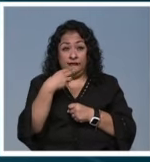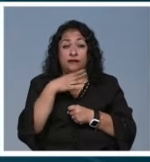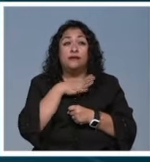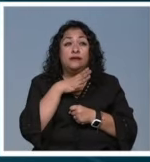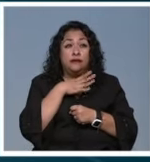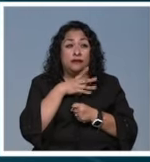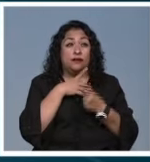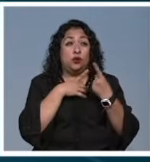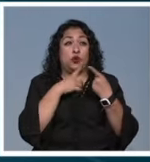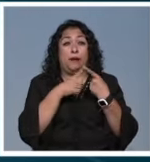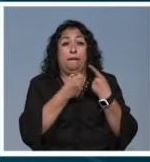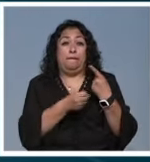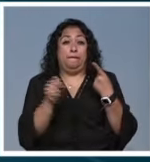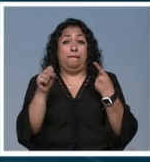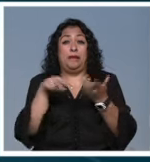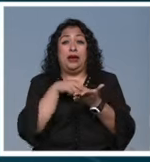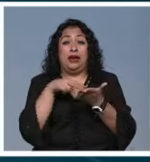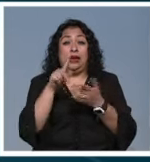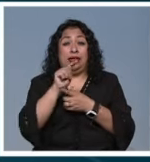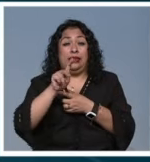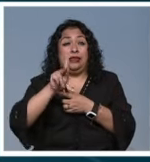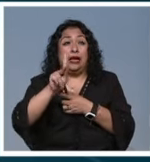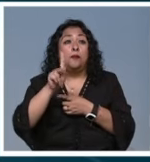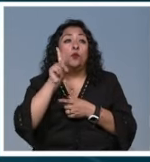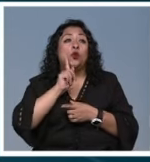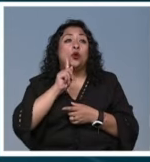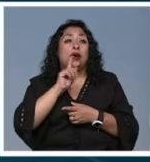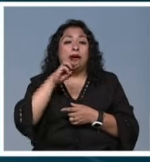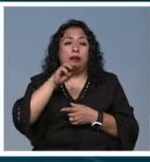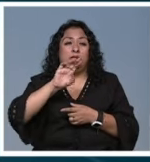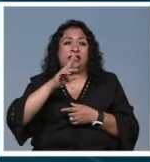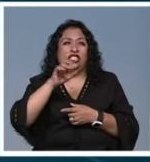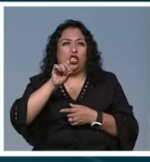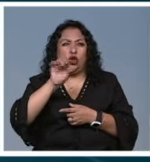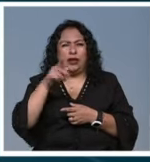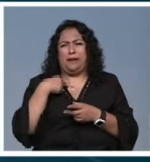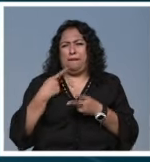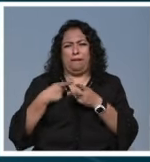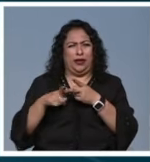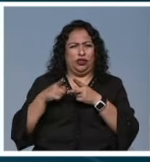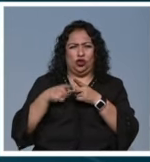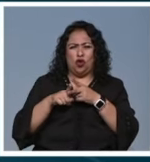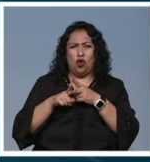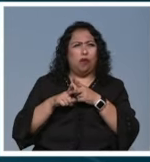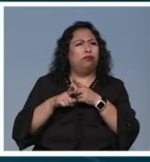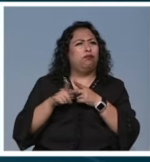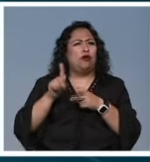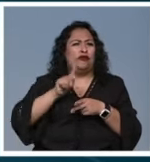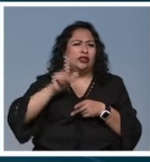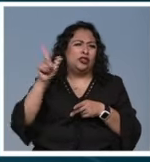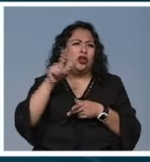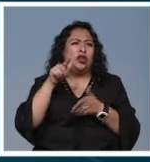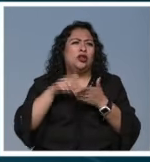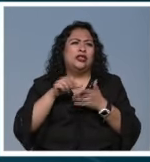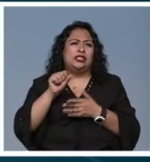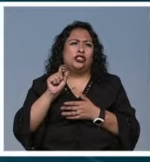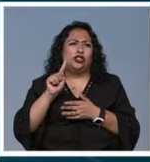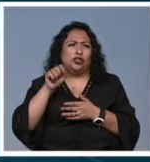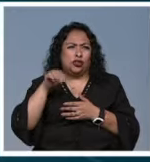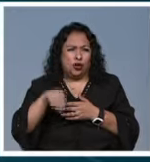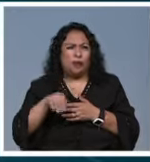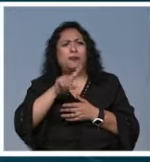a una de las mejores bailarinas de tap del mundo, que se llama Michelle Dorans. Ella empezó su carrera profesional en Stomp,